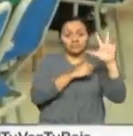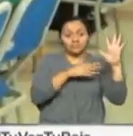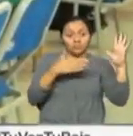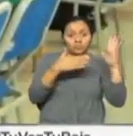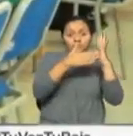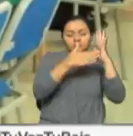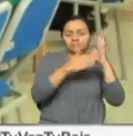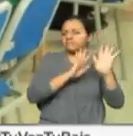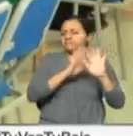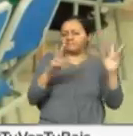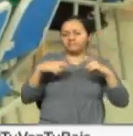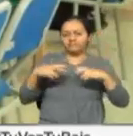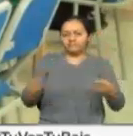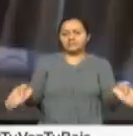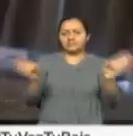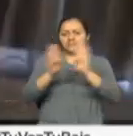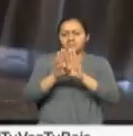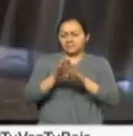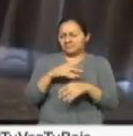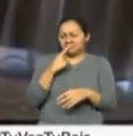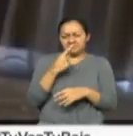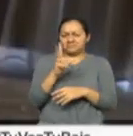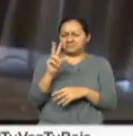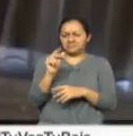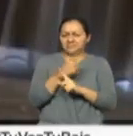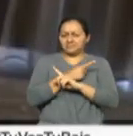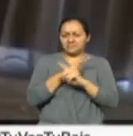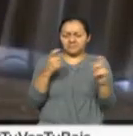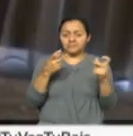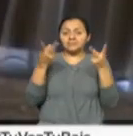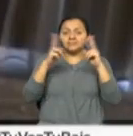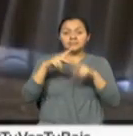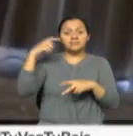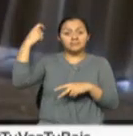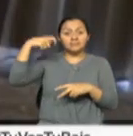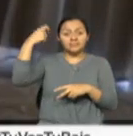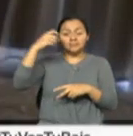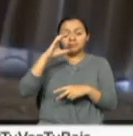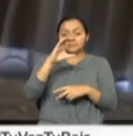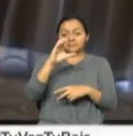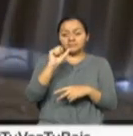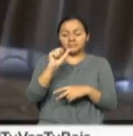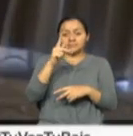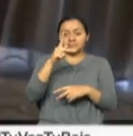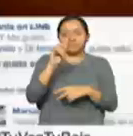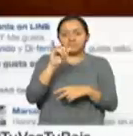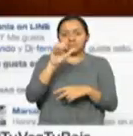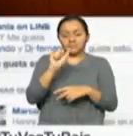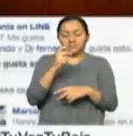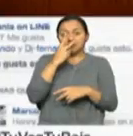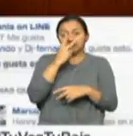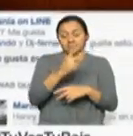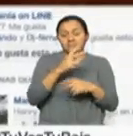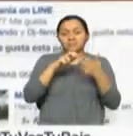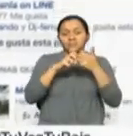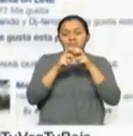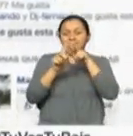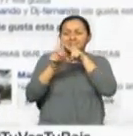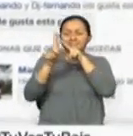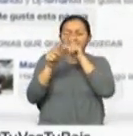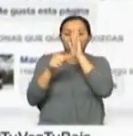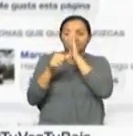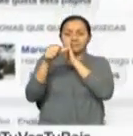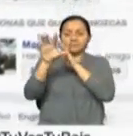País. Además, indica que se eliminarán los videos referentes al caso Capaya Leaks y se realizarán capturas de pantalla